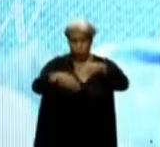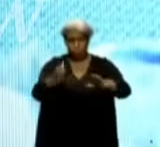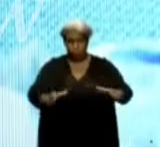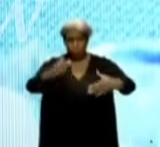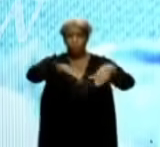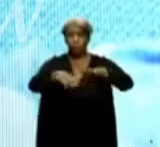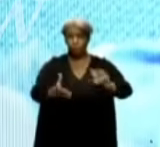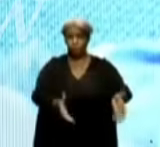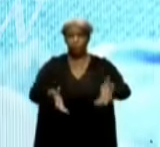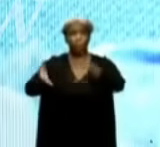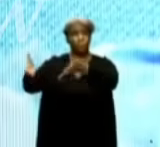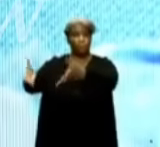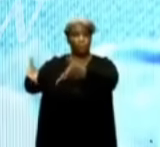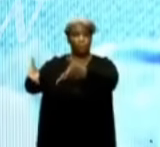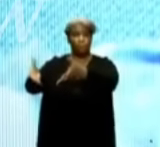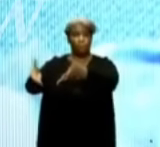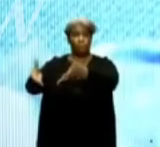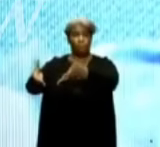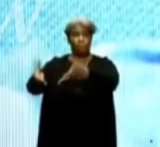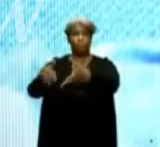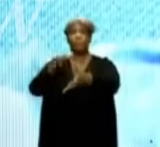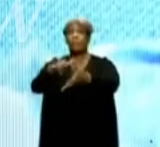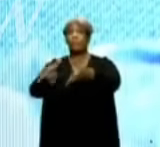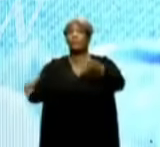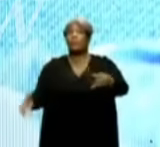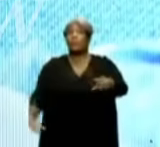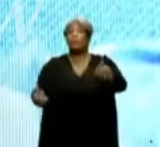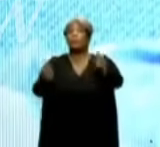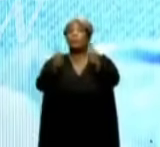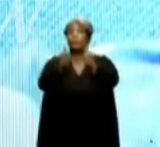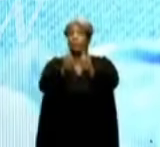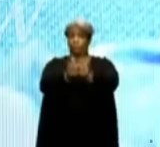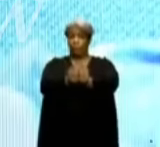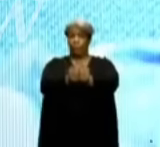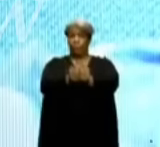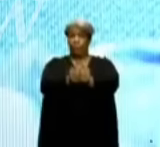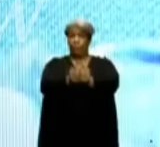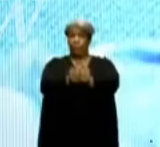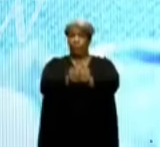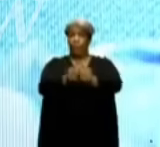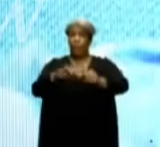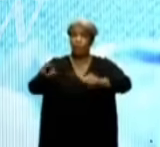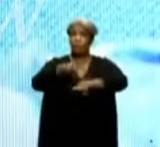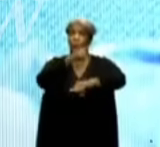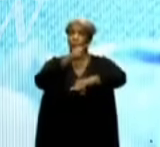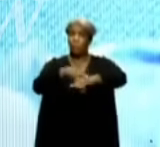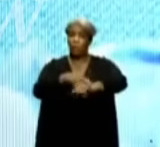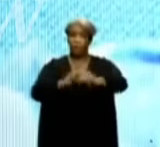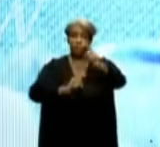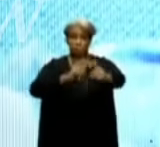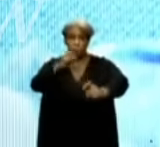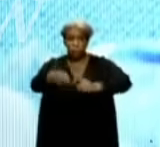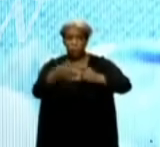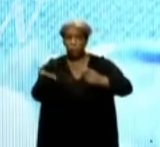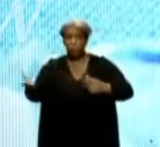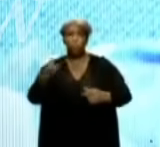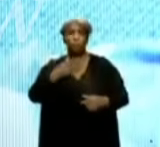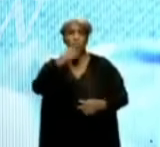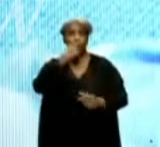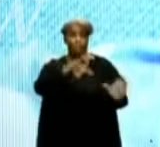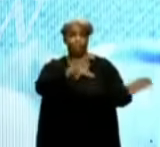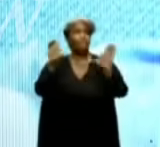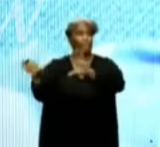agregando a las raciones estándar de los productos navideños. Y